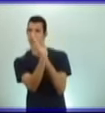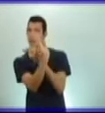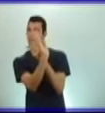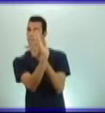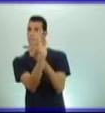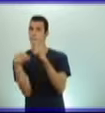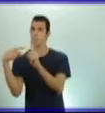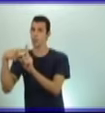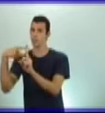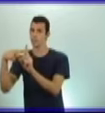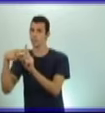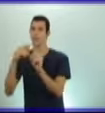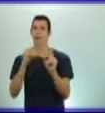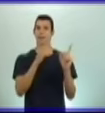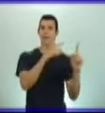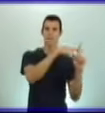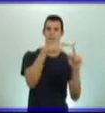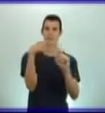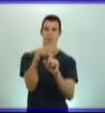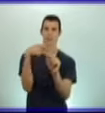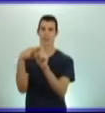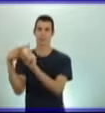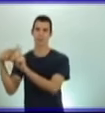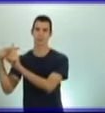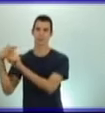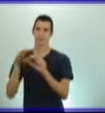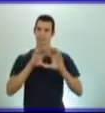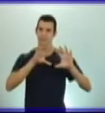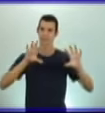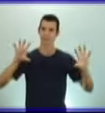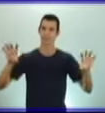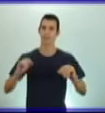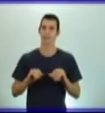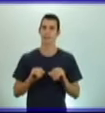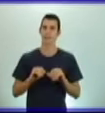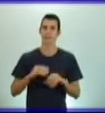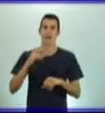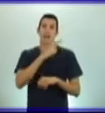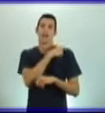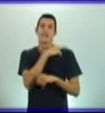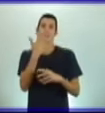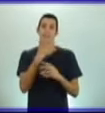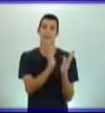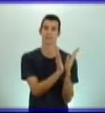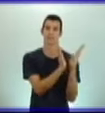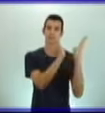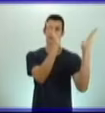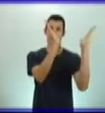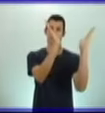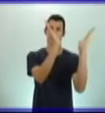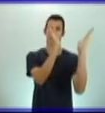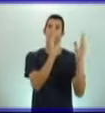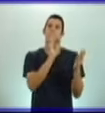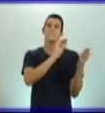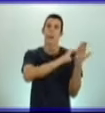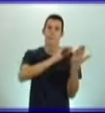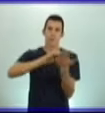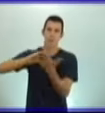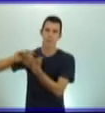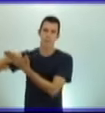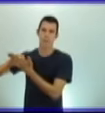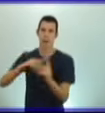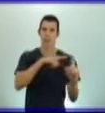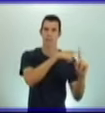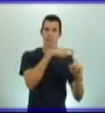ser simétrica, si su origen, su vértice está en menos 4, punto y coma menos 1, quiere decir